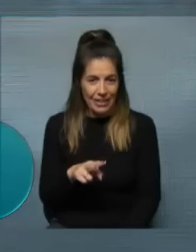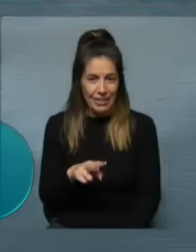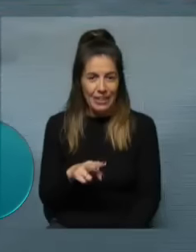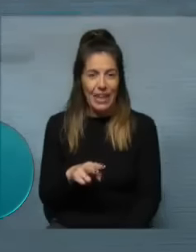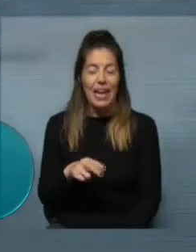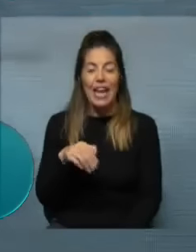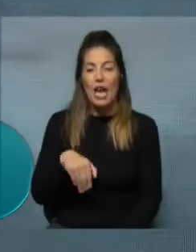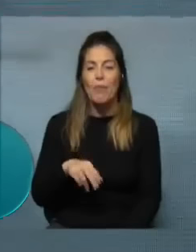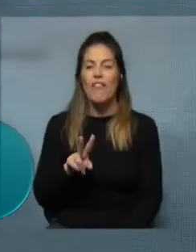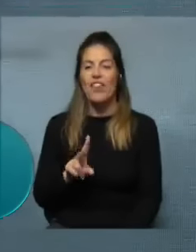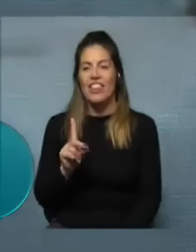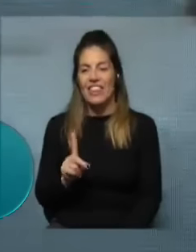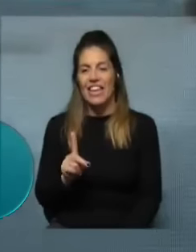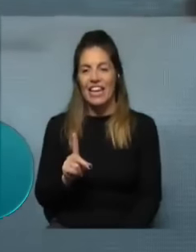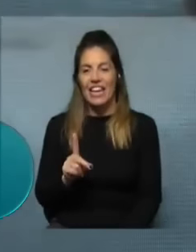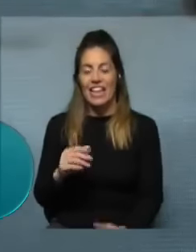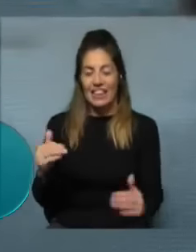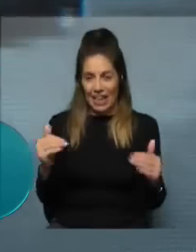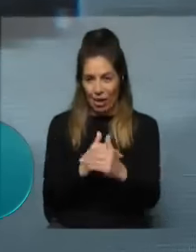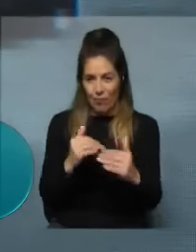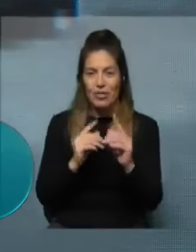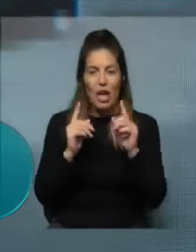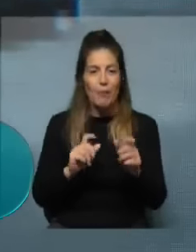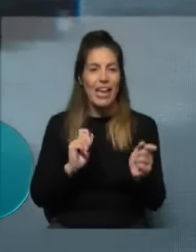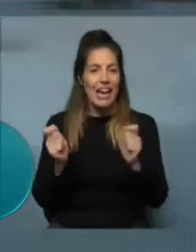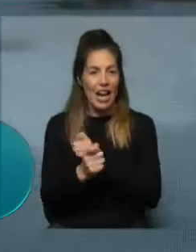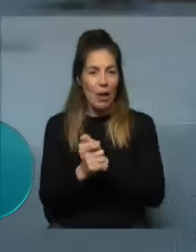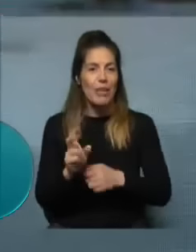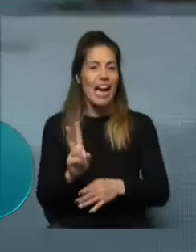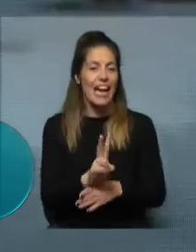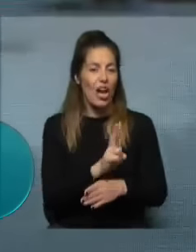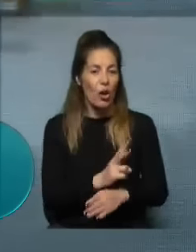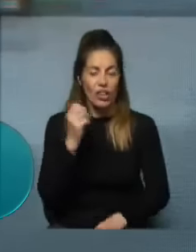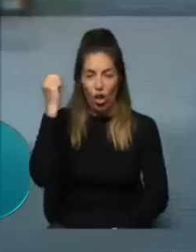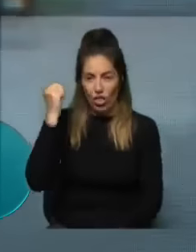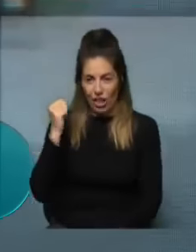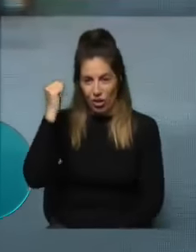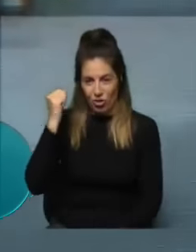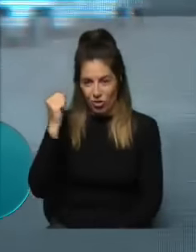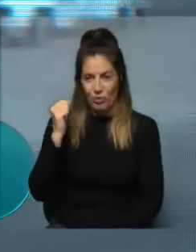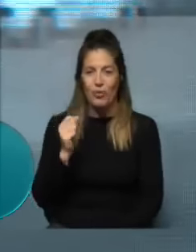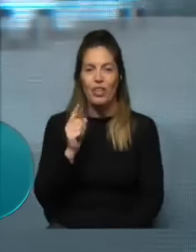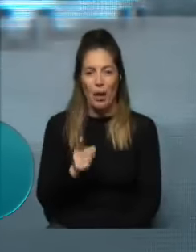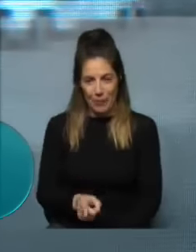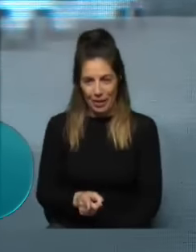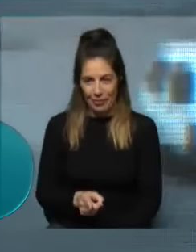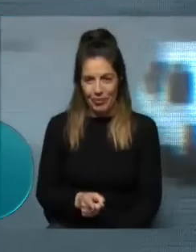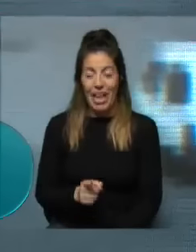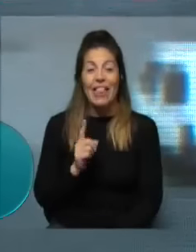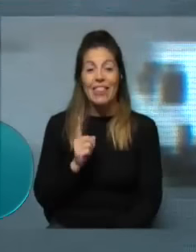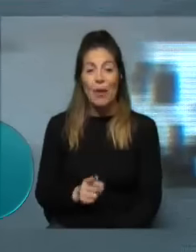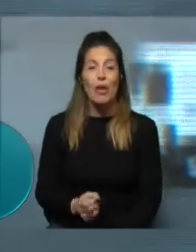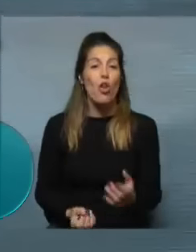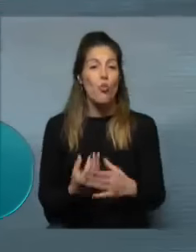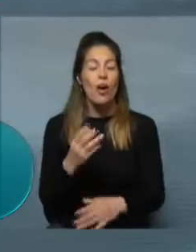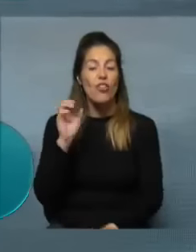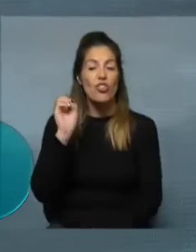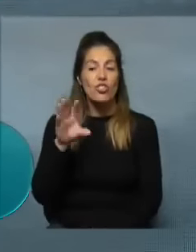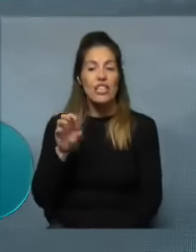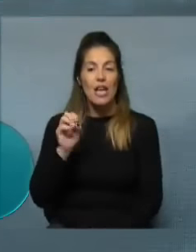@mbdtransporte en Twitter, porque como les decía, cambian también el recorrido de los ómnibus, que esto es importante de destacar. Y también se va a ubicar un nuevo semáforo